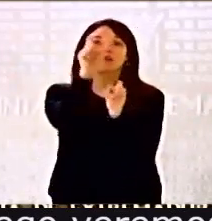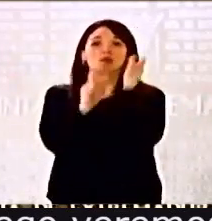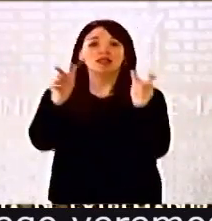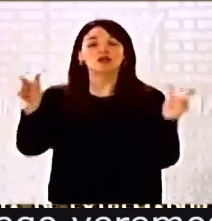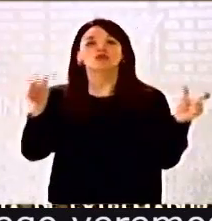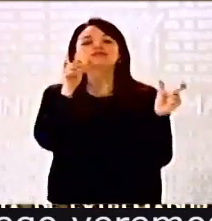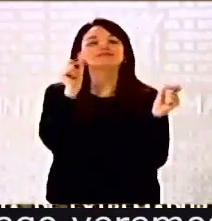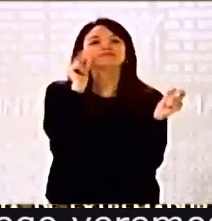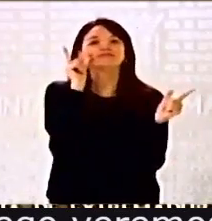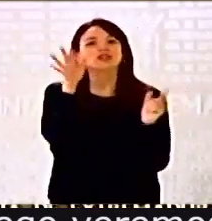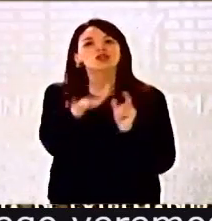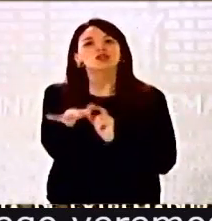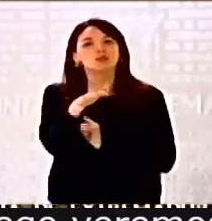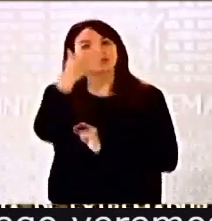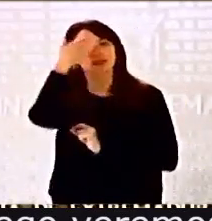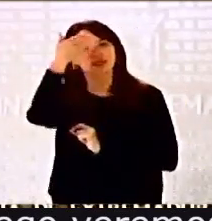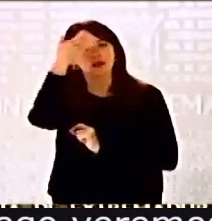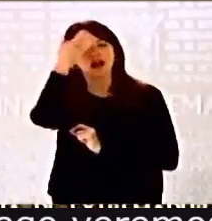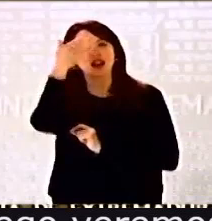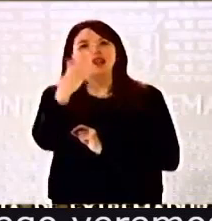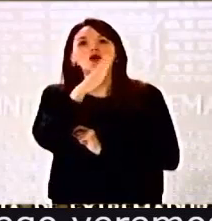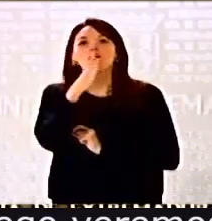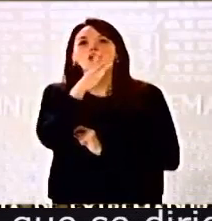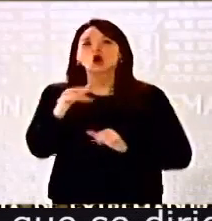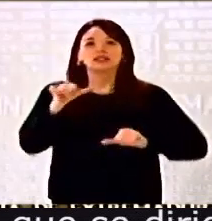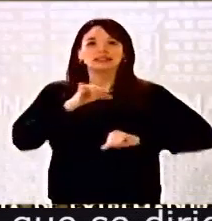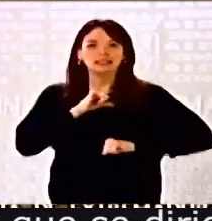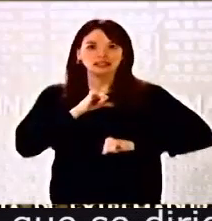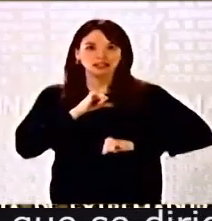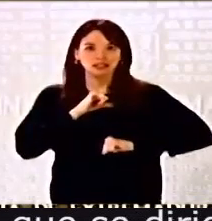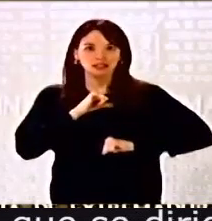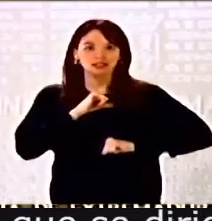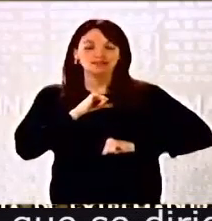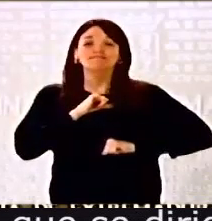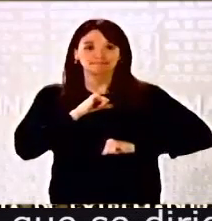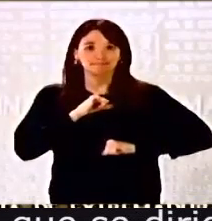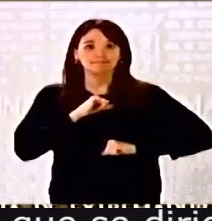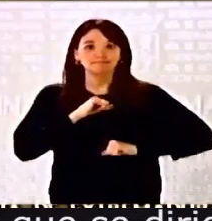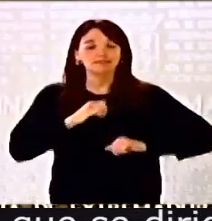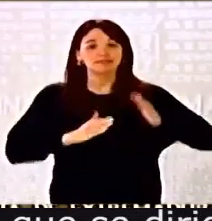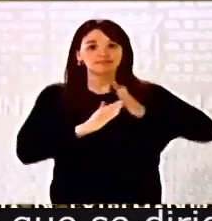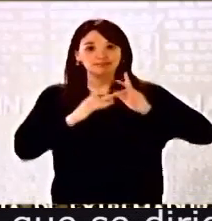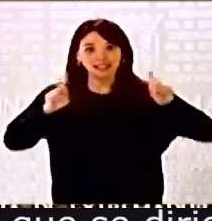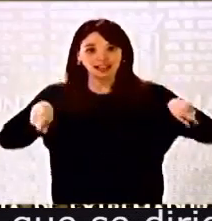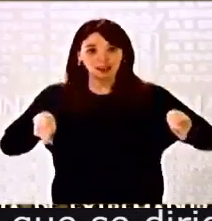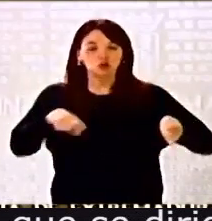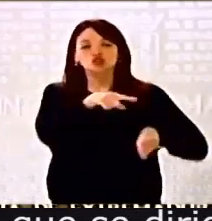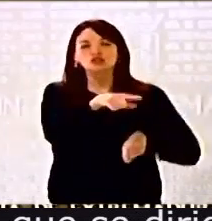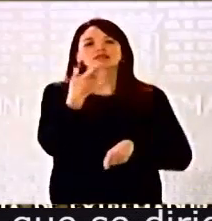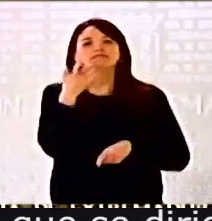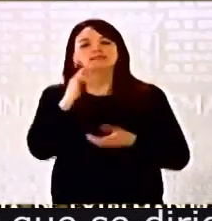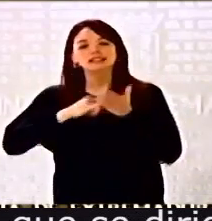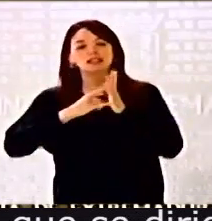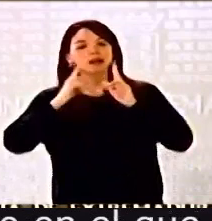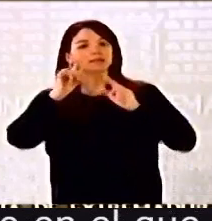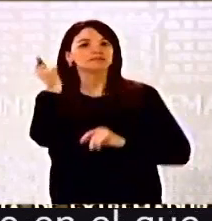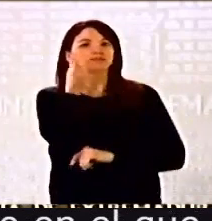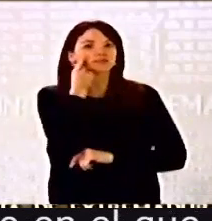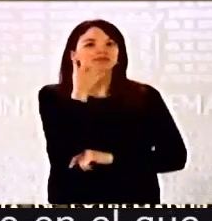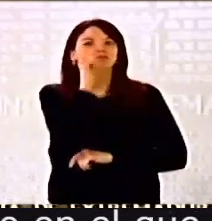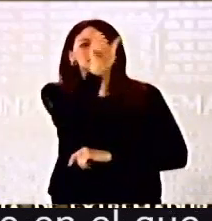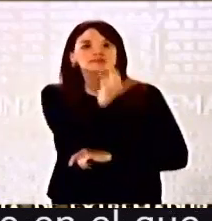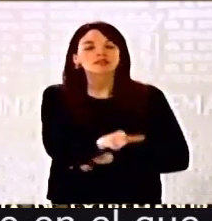dirigen fundamentalmente a los inactivos. Hubo un momento en el que el sistema, cuando identifica a personas que están en situación